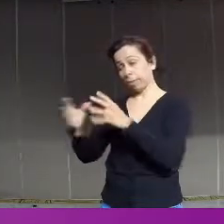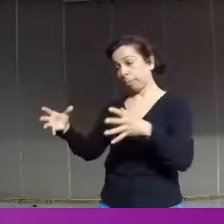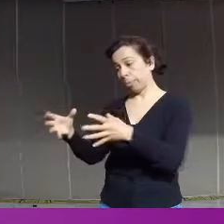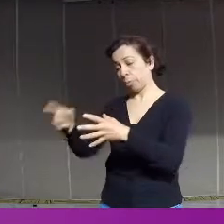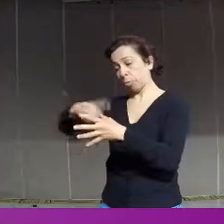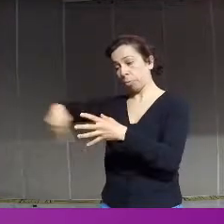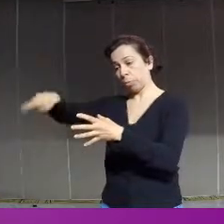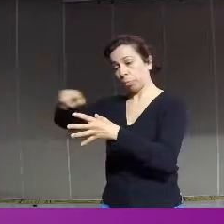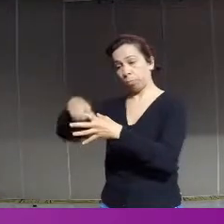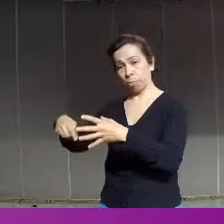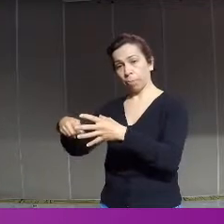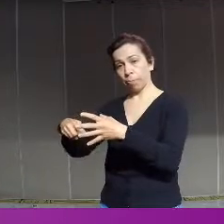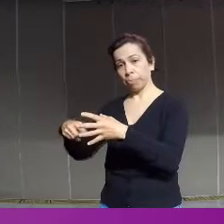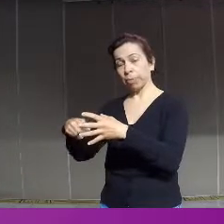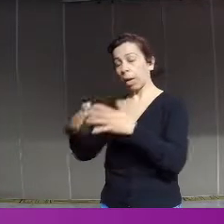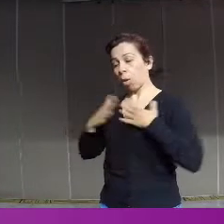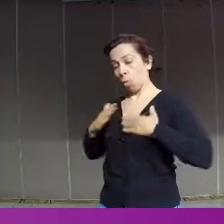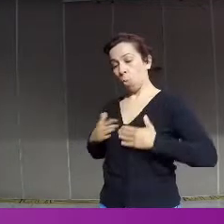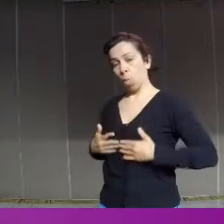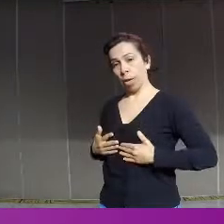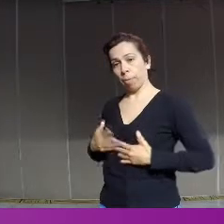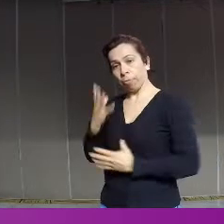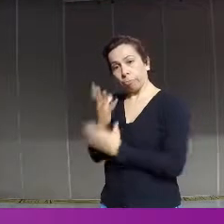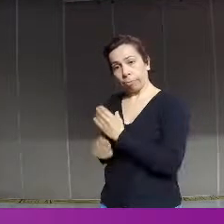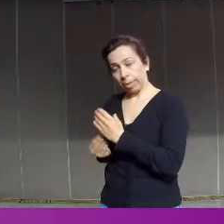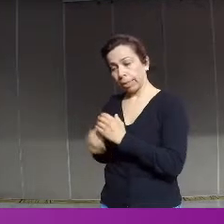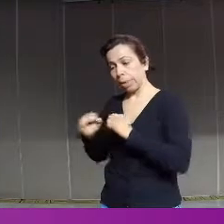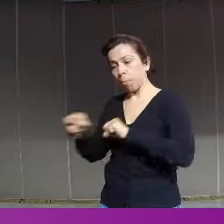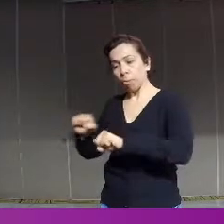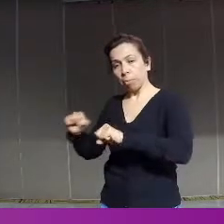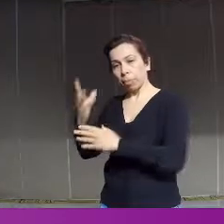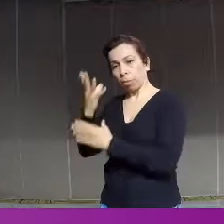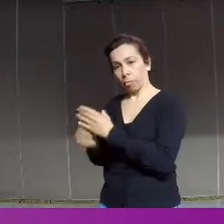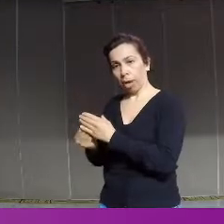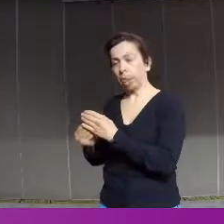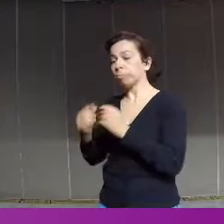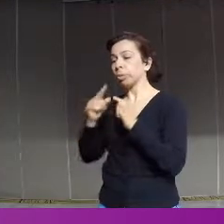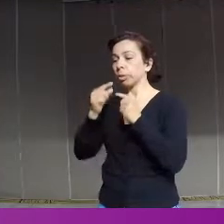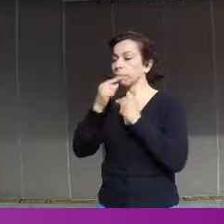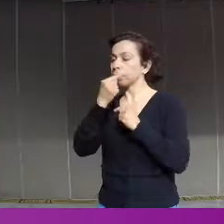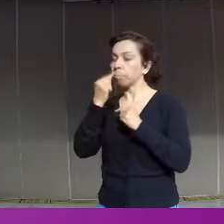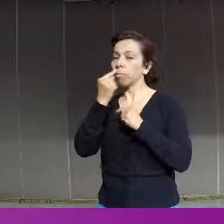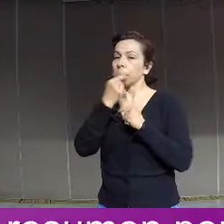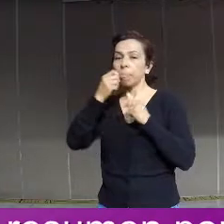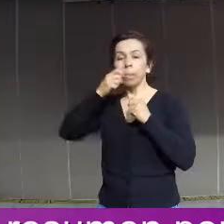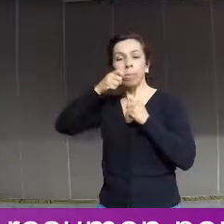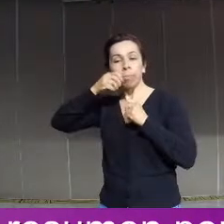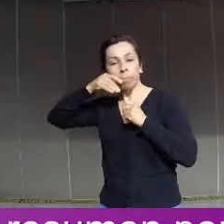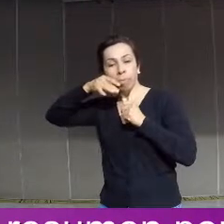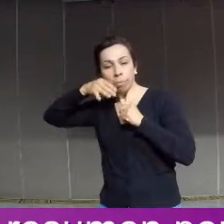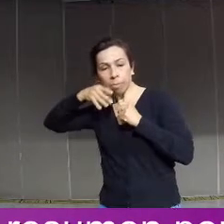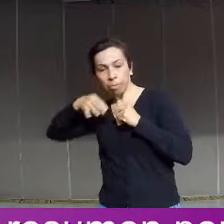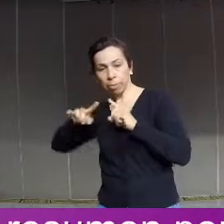un paciente con una dificultad motora? Vemos babeo, consecuencia de la falta de cierre labial,